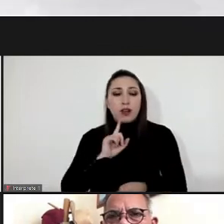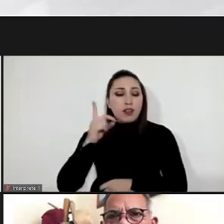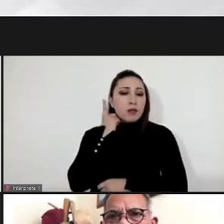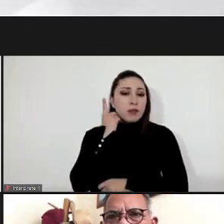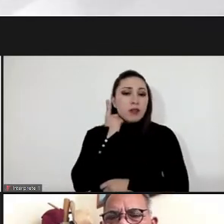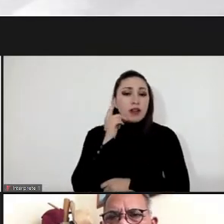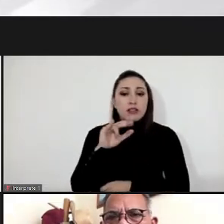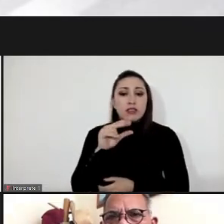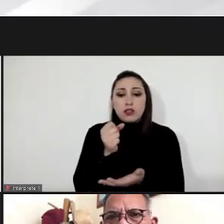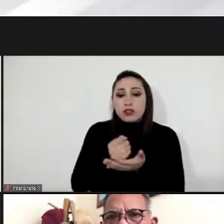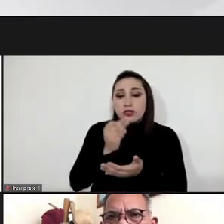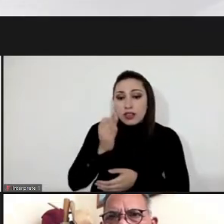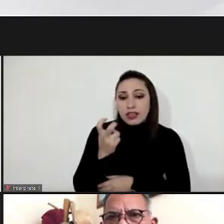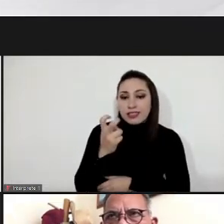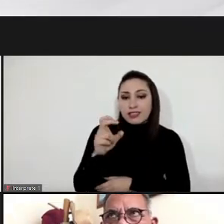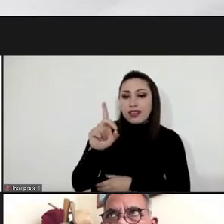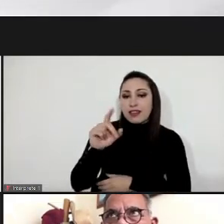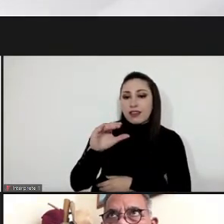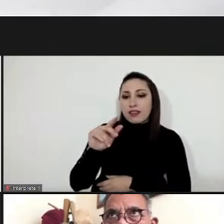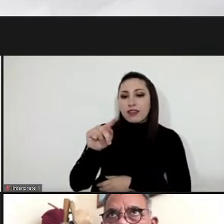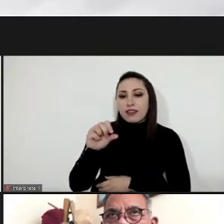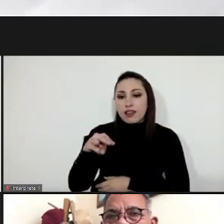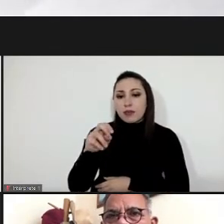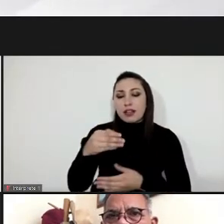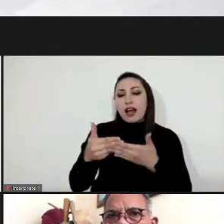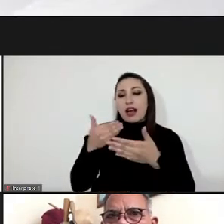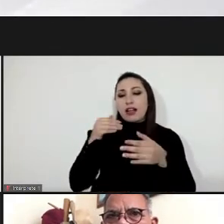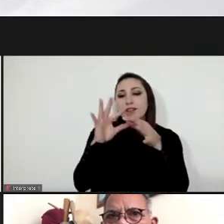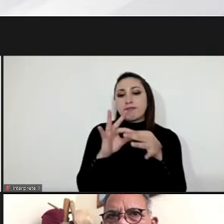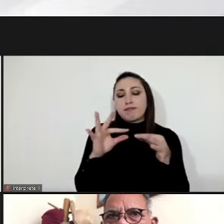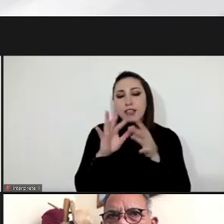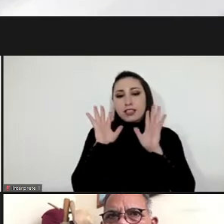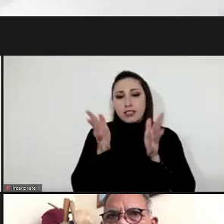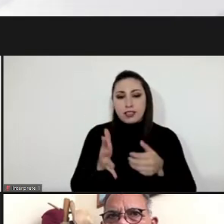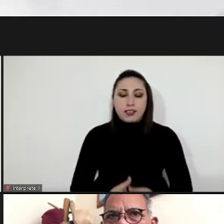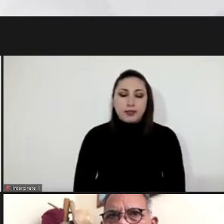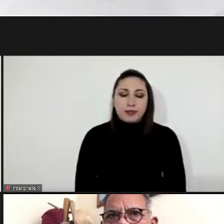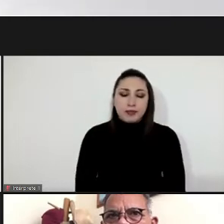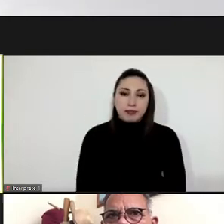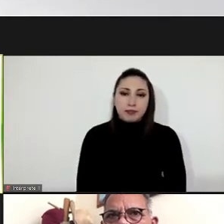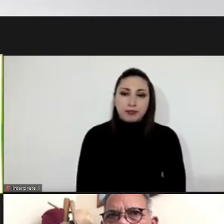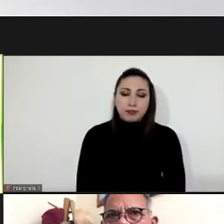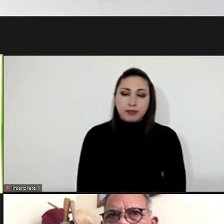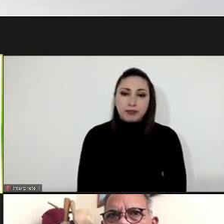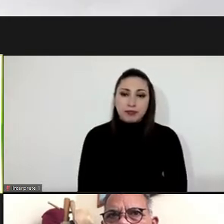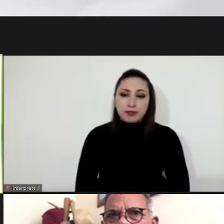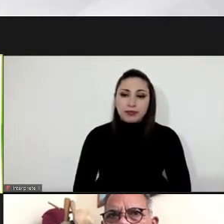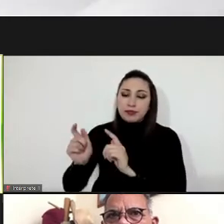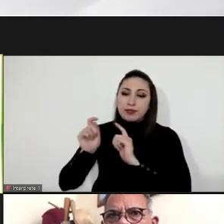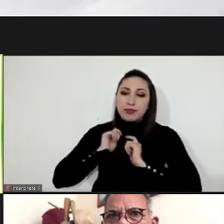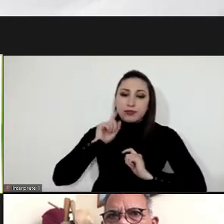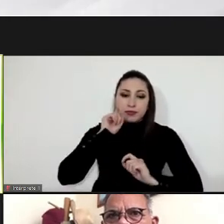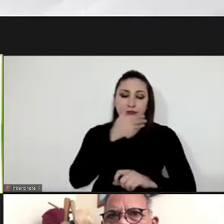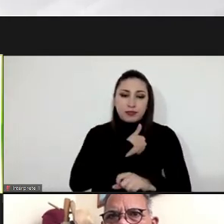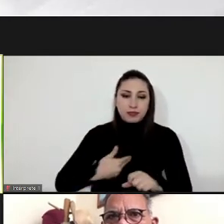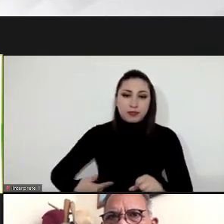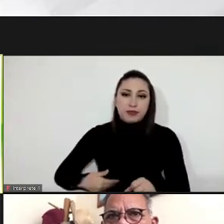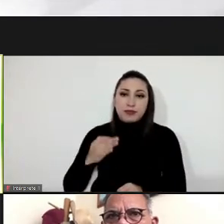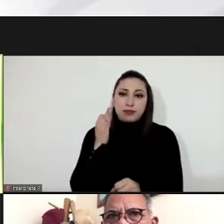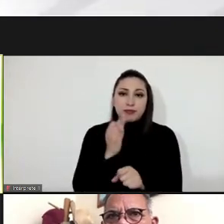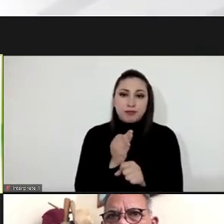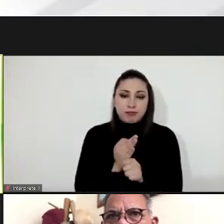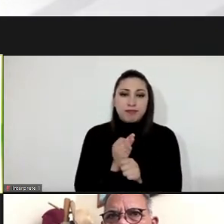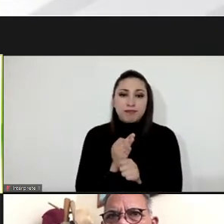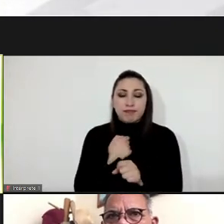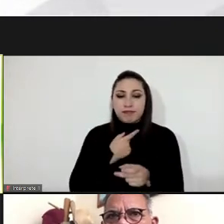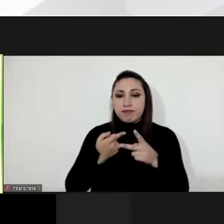aprobarse el proyecto de dictamen puesto a su consideración. Por instrucciones de la presidencia, procedo a tomar